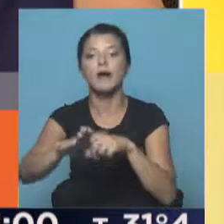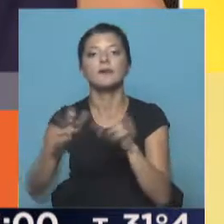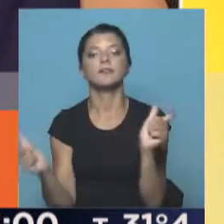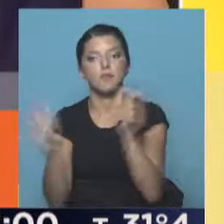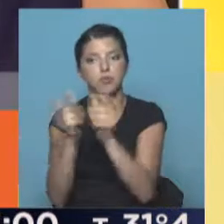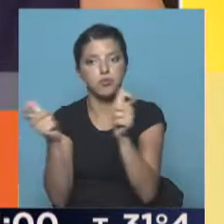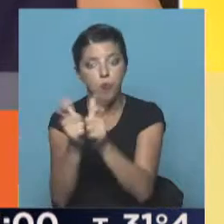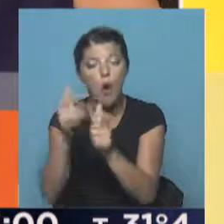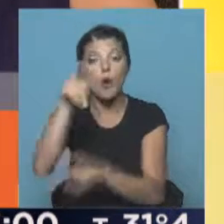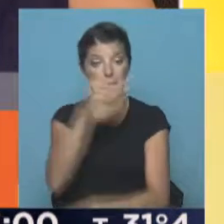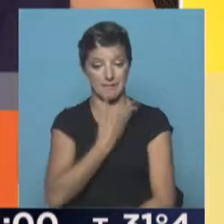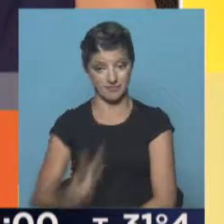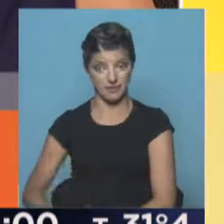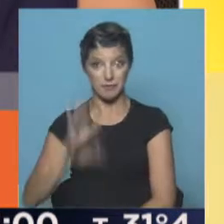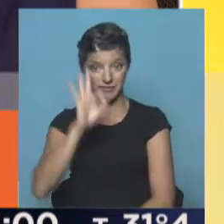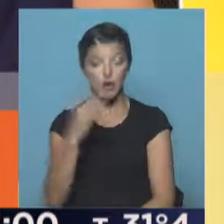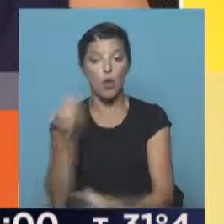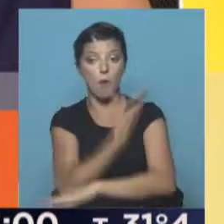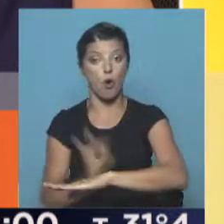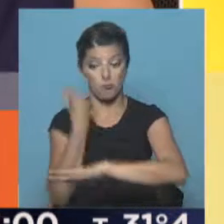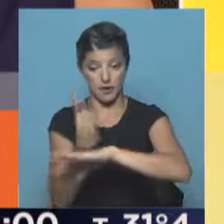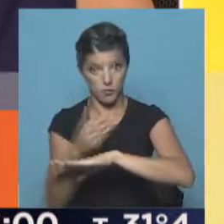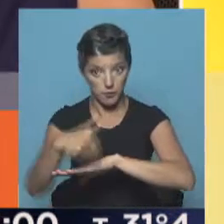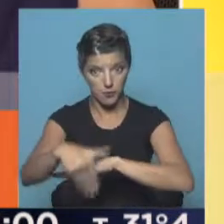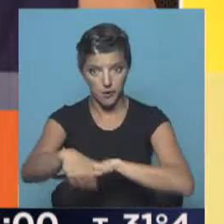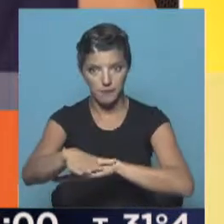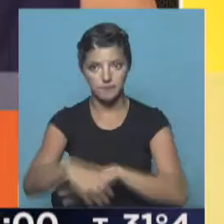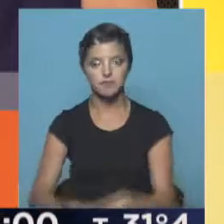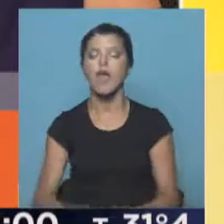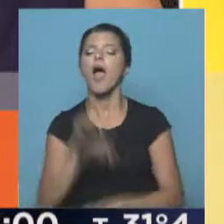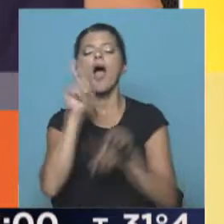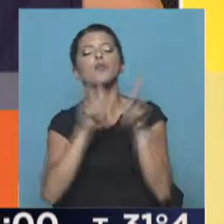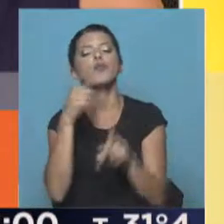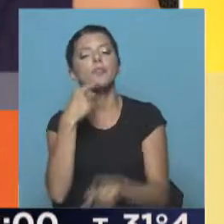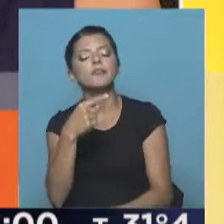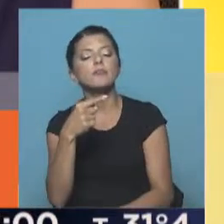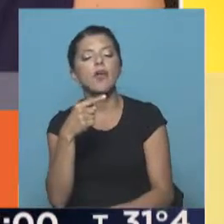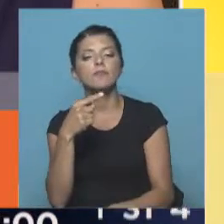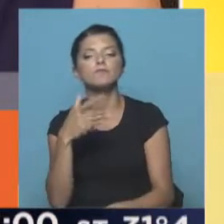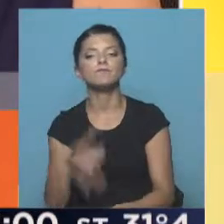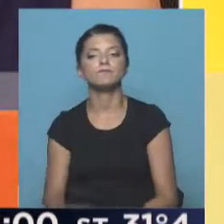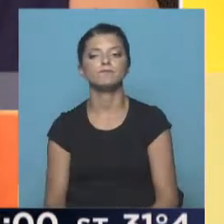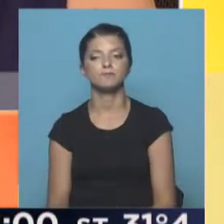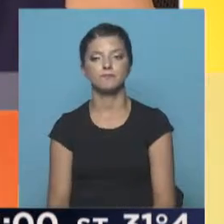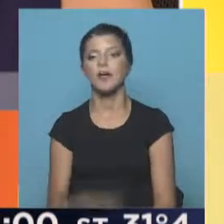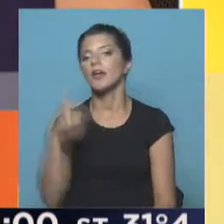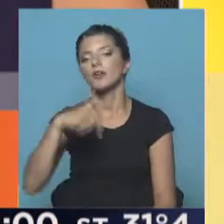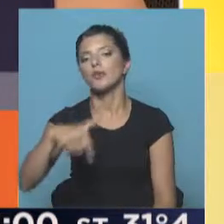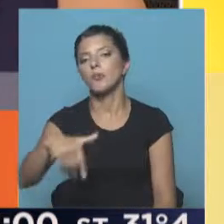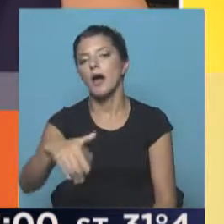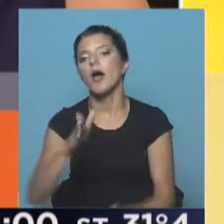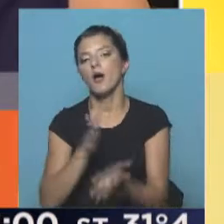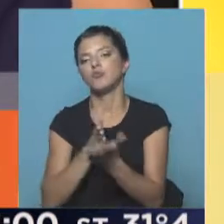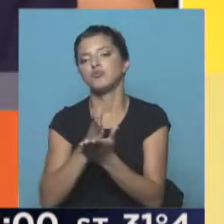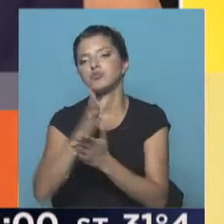Sergio Mattarella para ver si se forma gobierno. Hay quienes están diciendo que esto va a ser, o sea, se va a quedar la situación hasta el